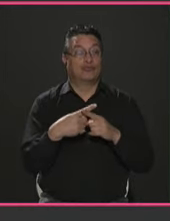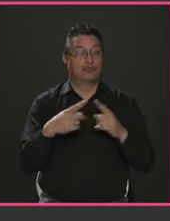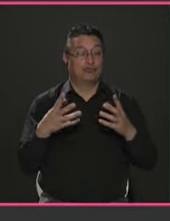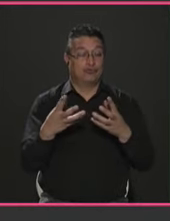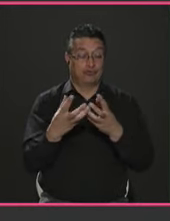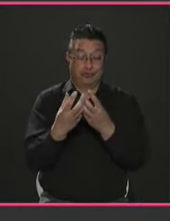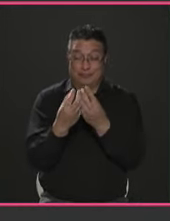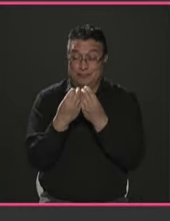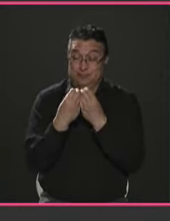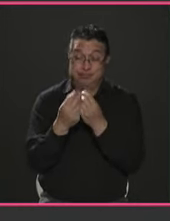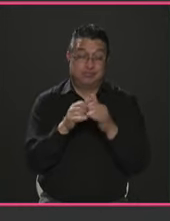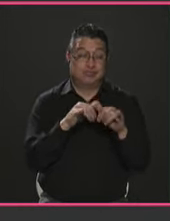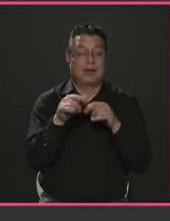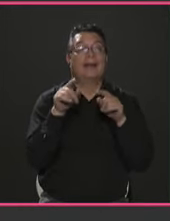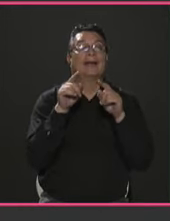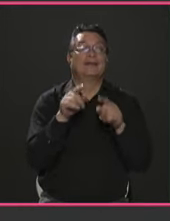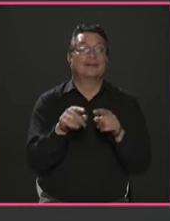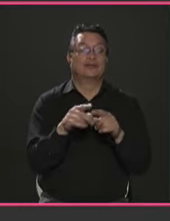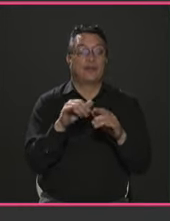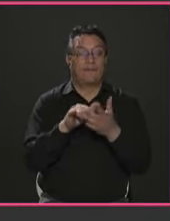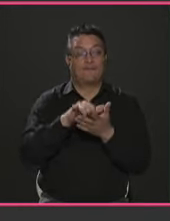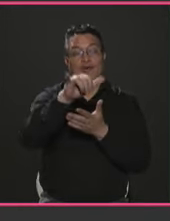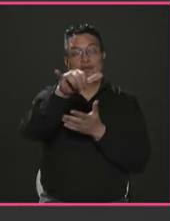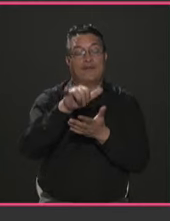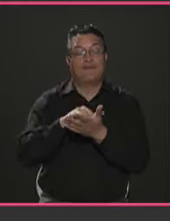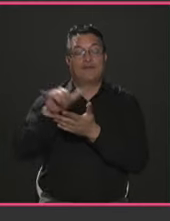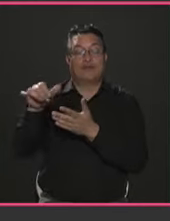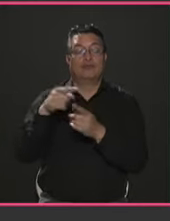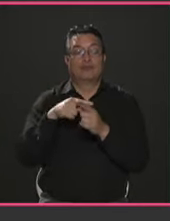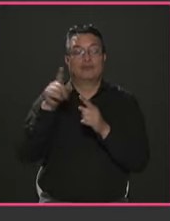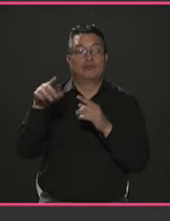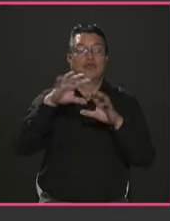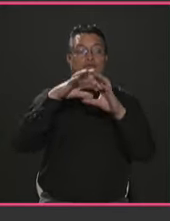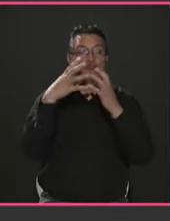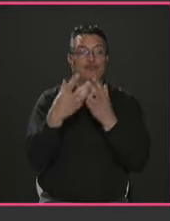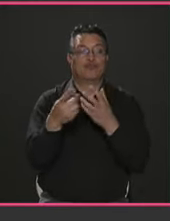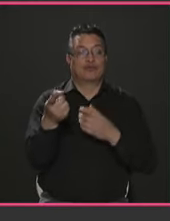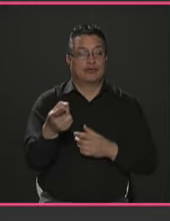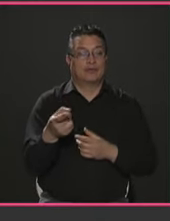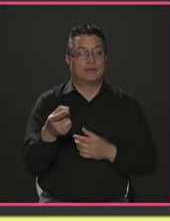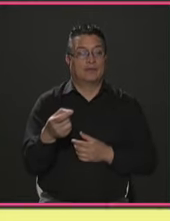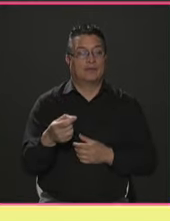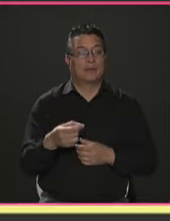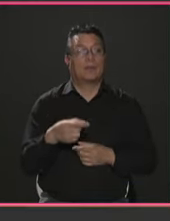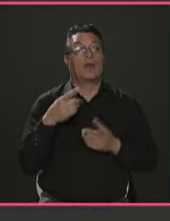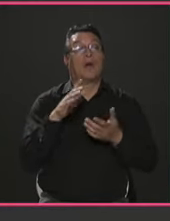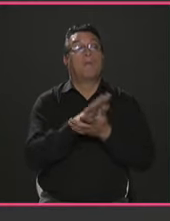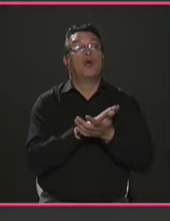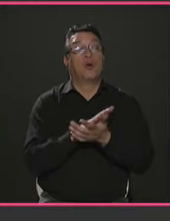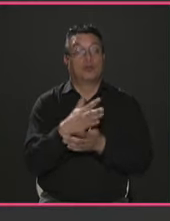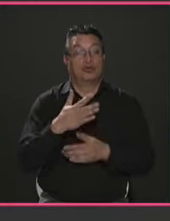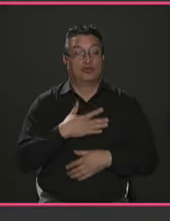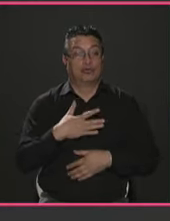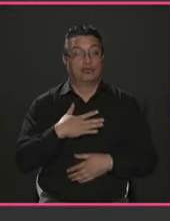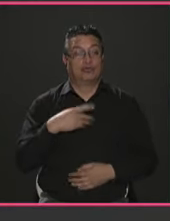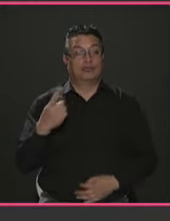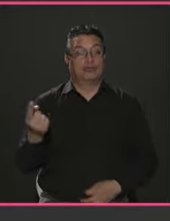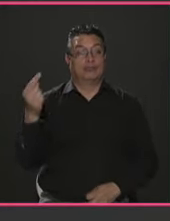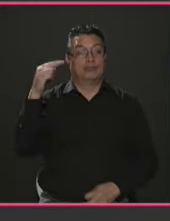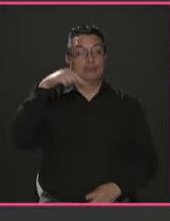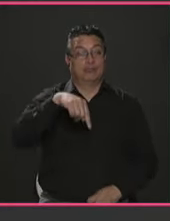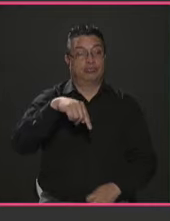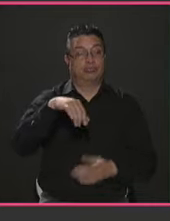aparece aquí es solamente los vuelos que Nosotros tomamos de un punto del planeta al otro eh Por ejemplo yo tuve que venir en un